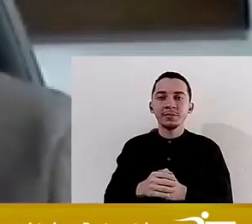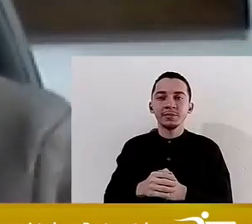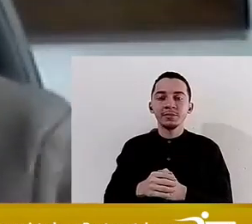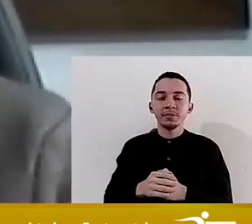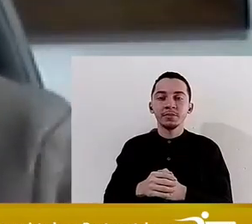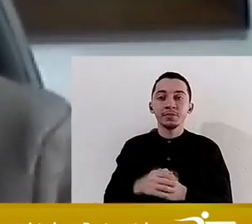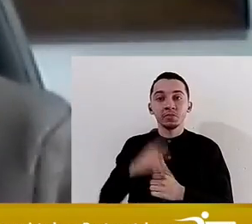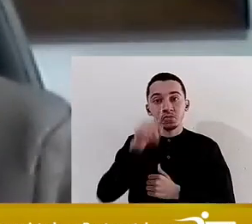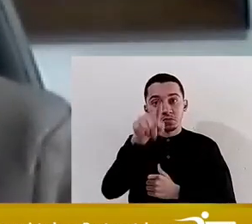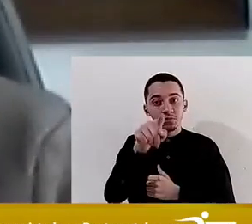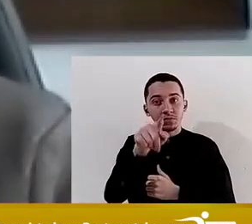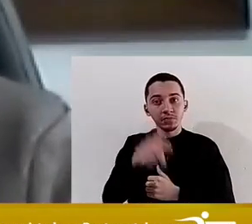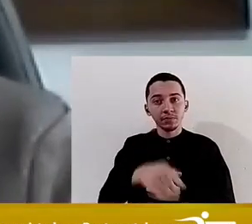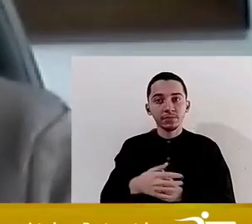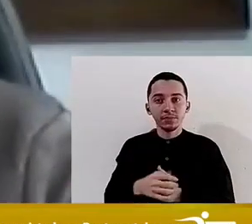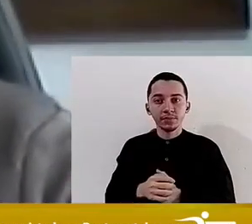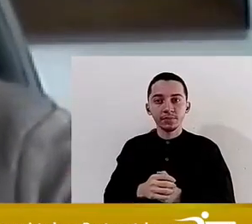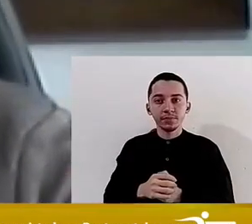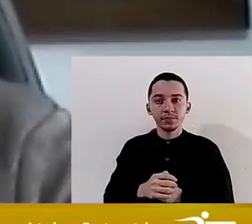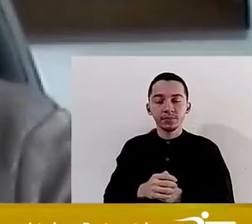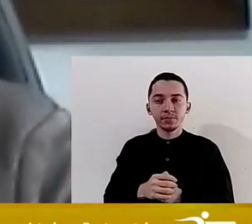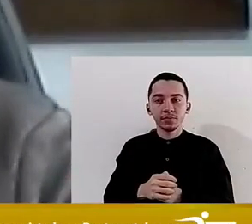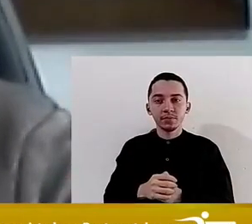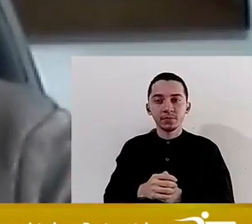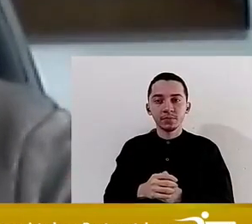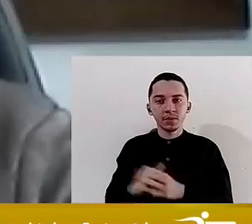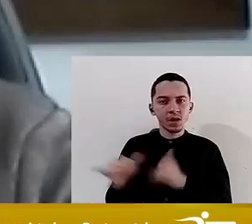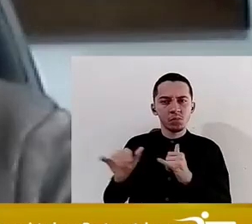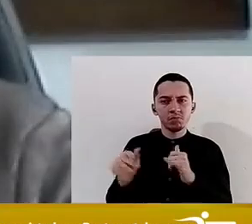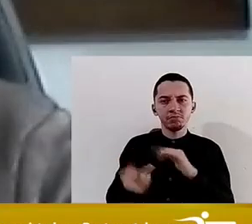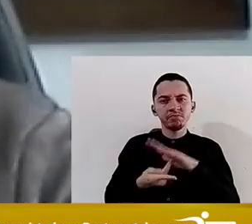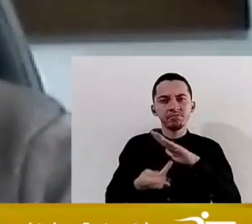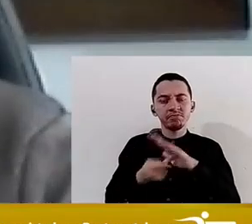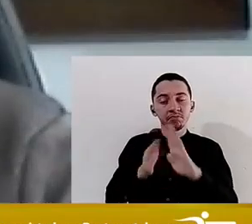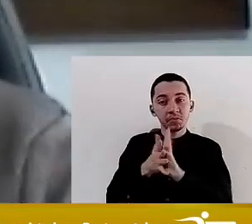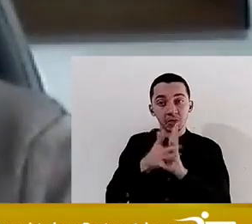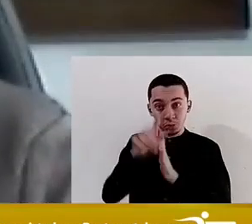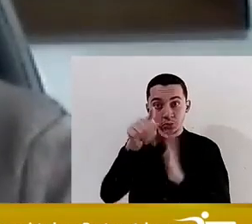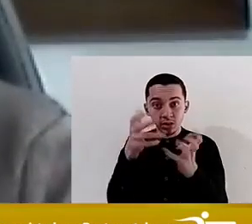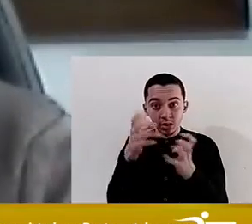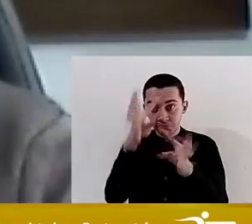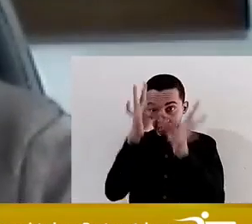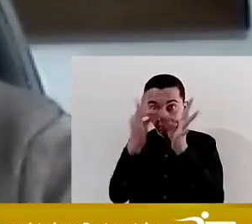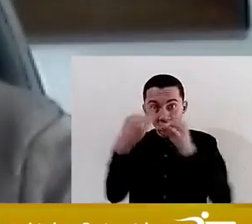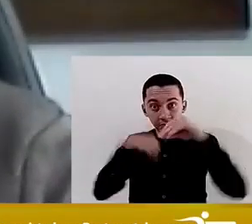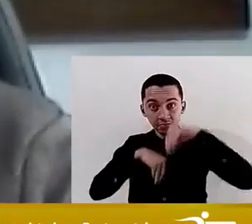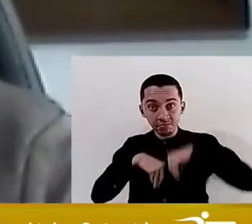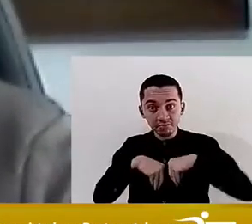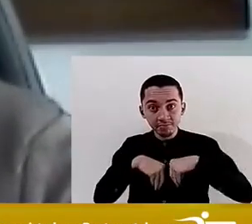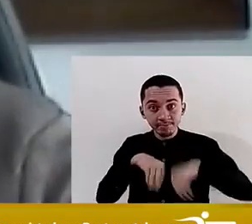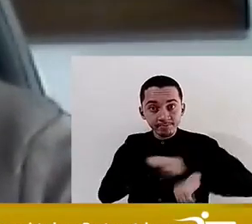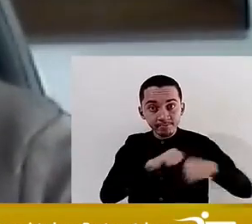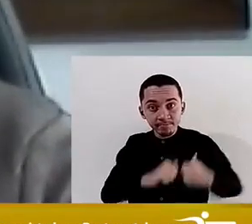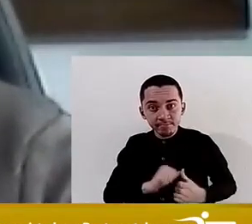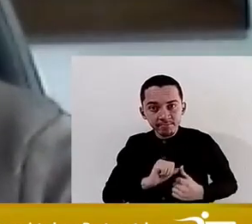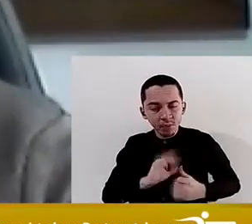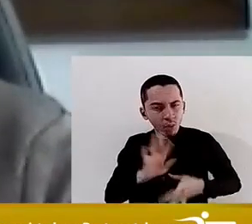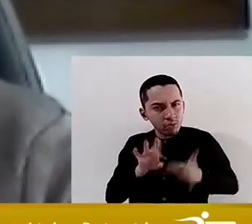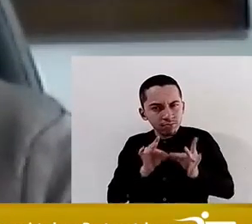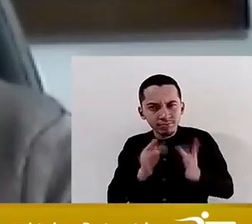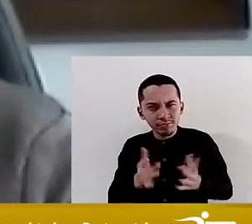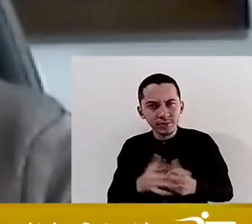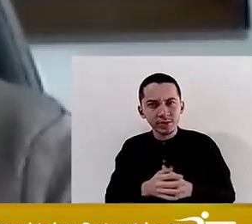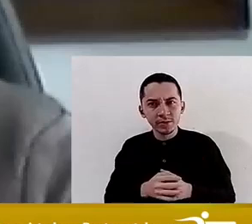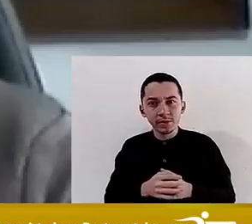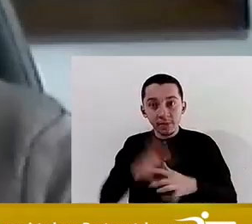quieres, como dice el apóstol Pablo, una fe nacida de corazón puro, un amor nacido de corazón puro, una fe no